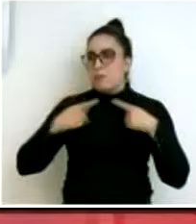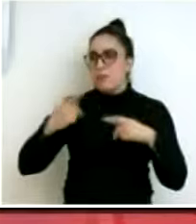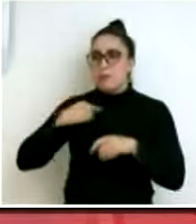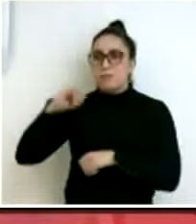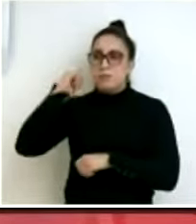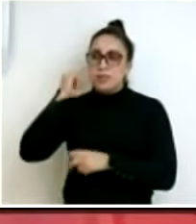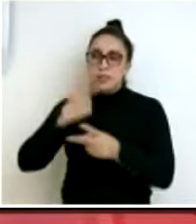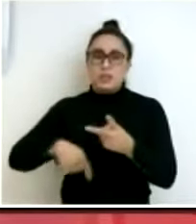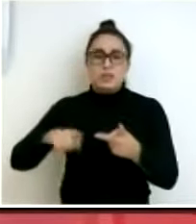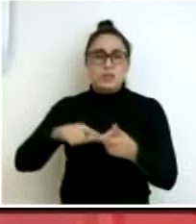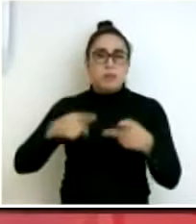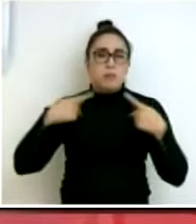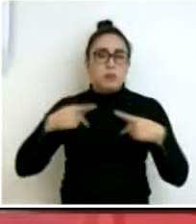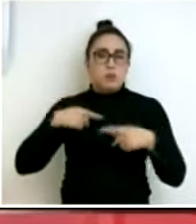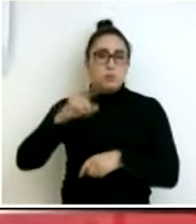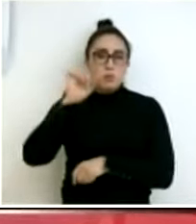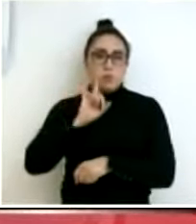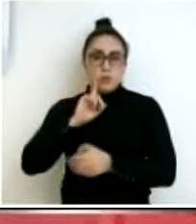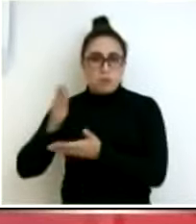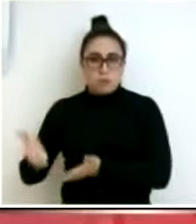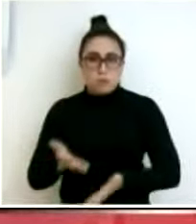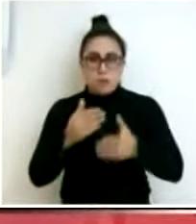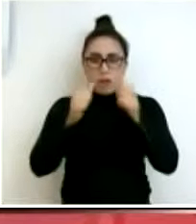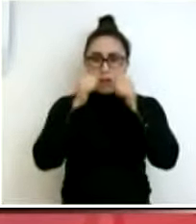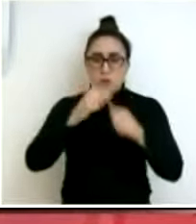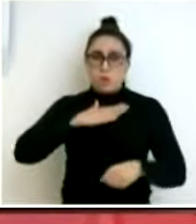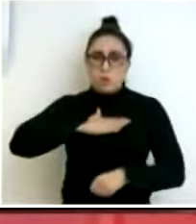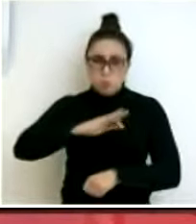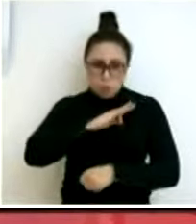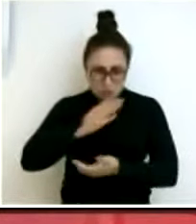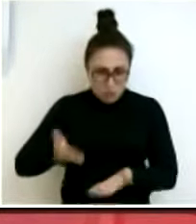las mujeres, el acceso a la justicia.